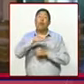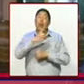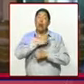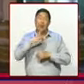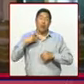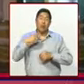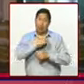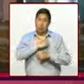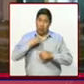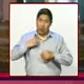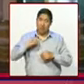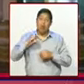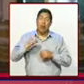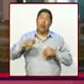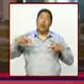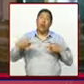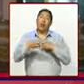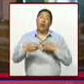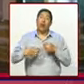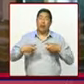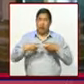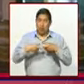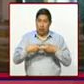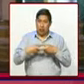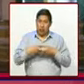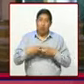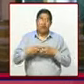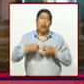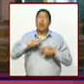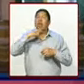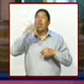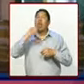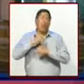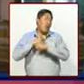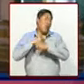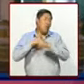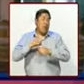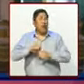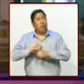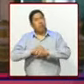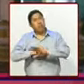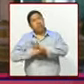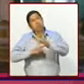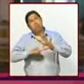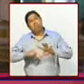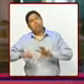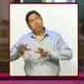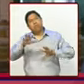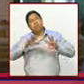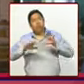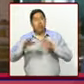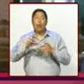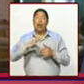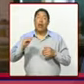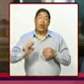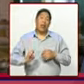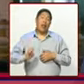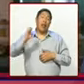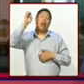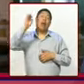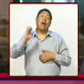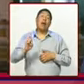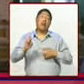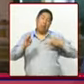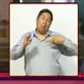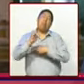ascensor, también hubo un anuncio de fumigación en el Parlamento y otro escándalo vinculado precisamente a la conducta